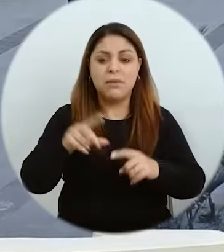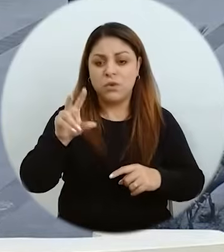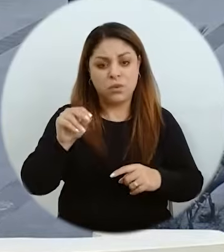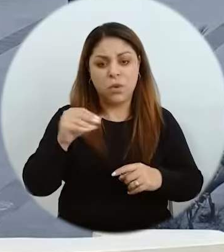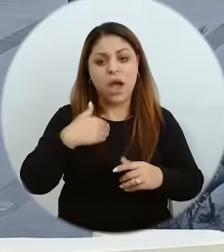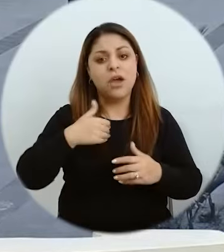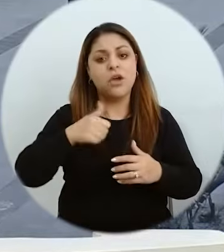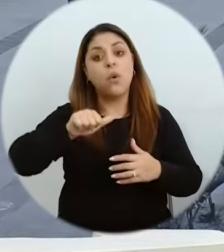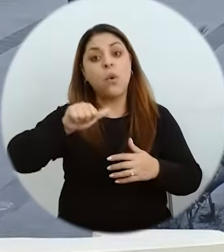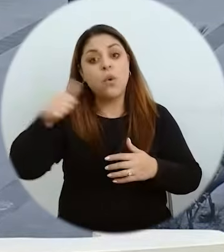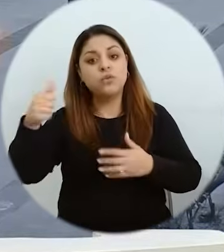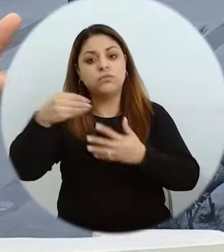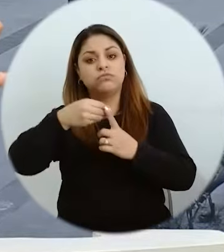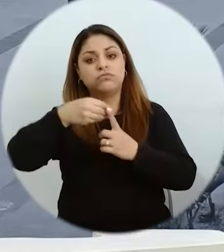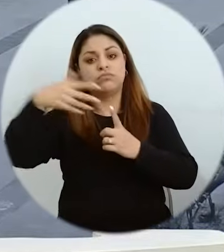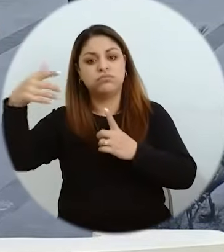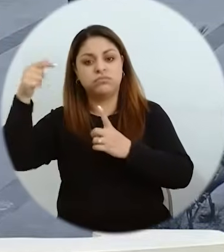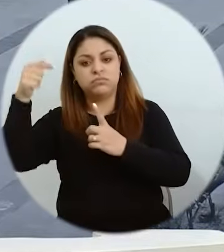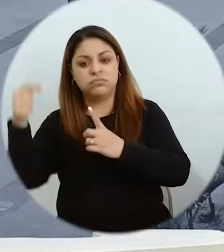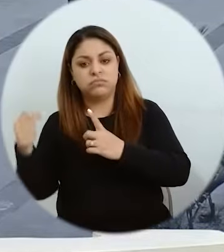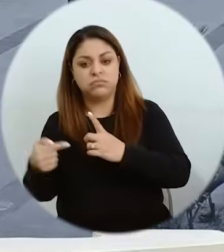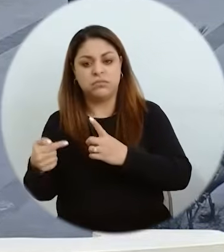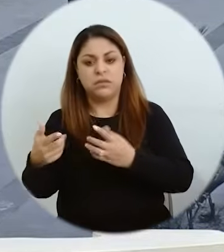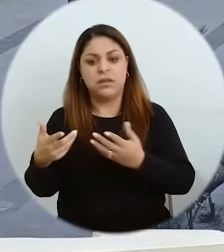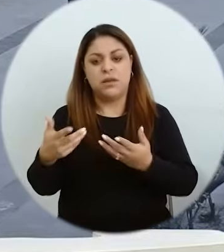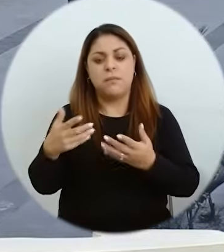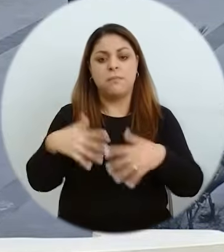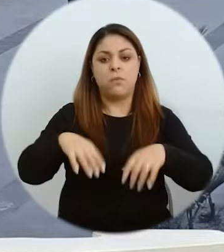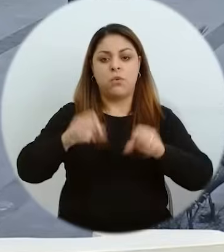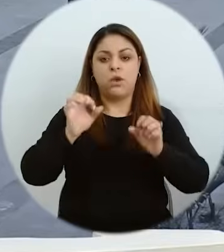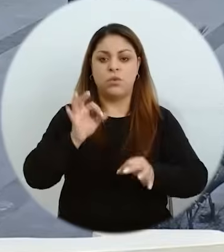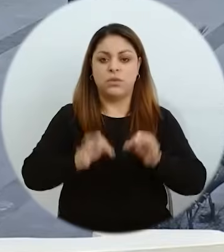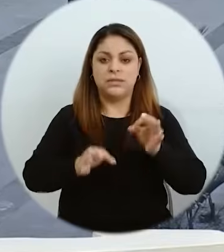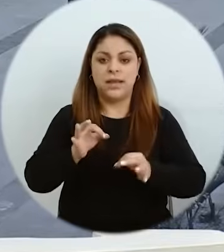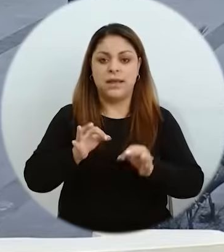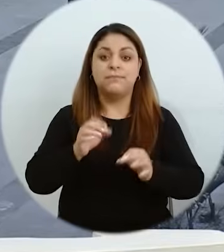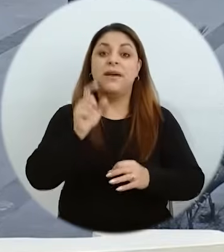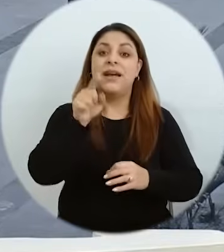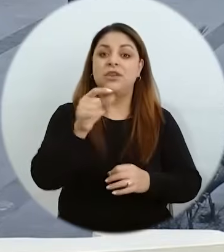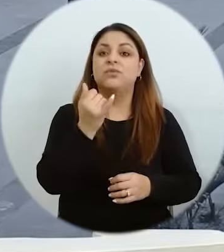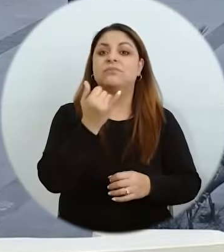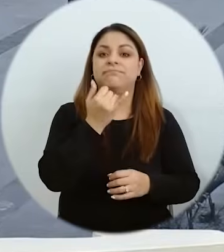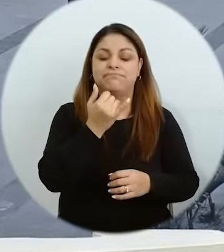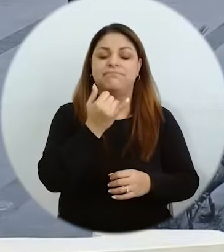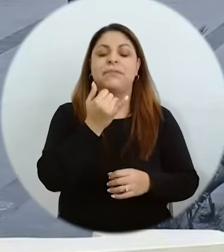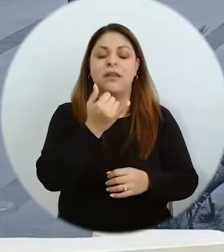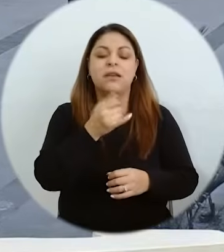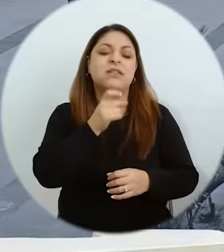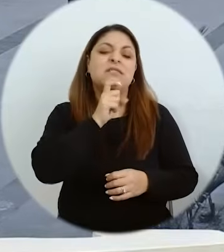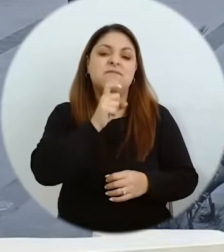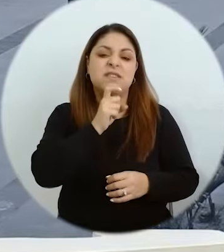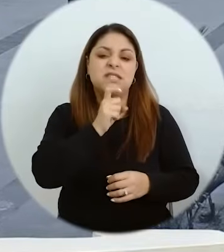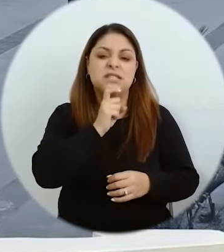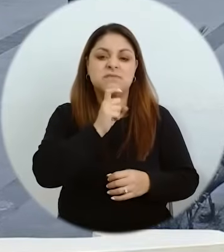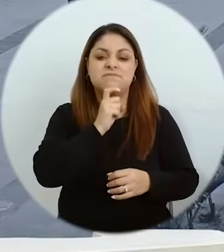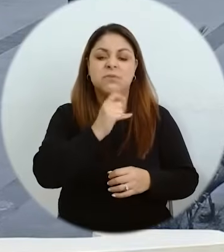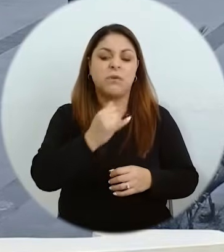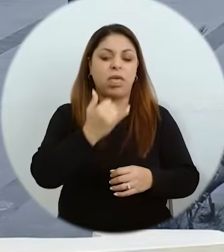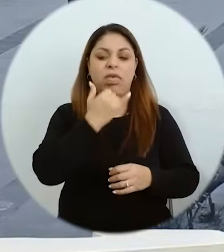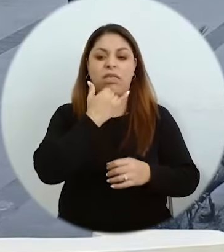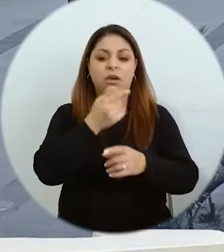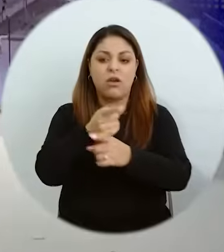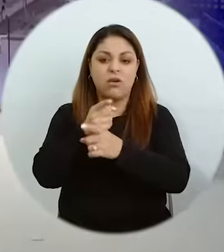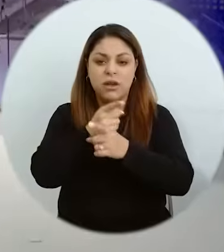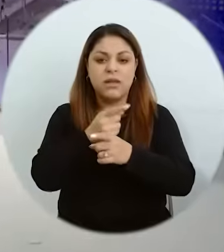Y no analiza otras facetas del Poder Judicial. Y eso es muy difícil de corregir. Bueno, porque implica un trabajo